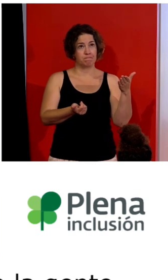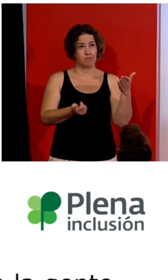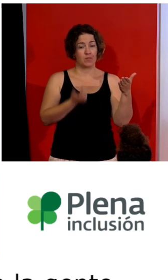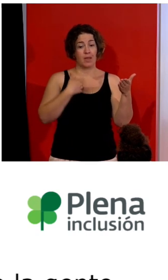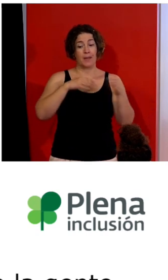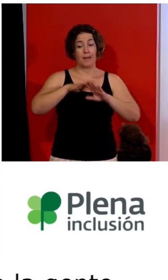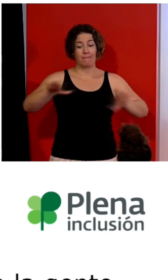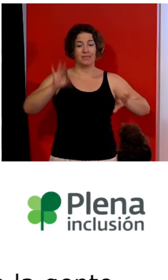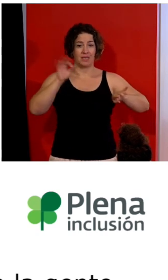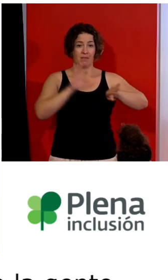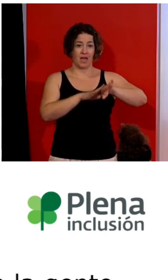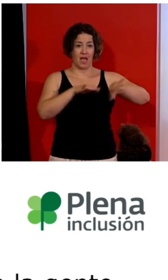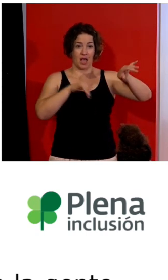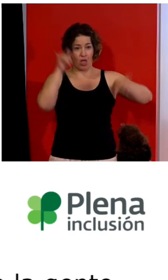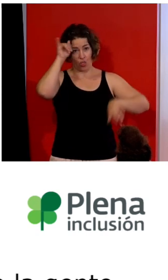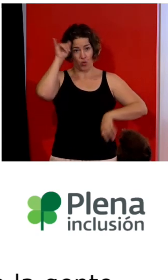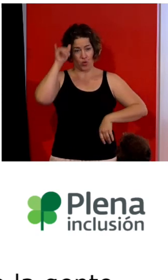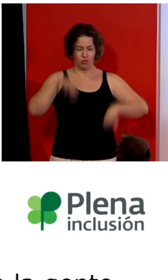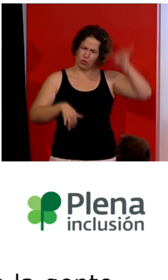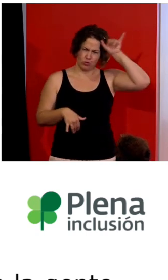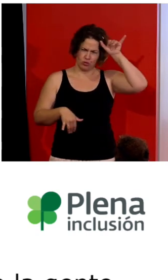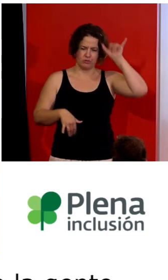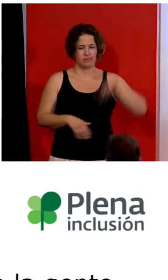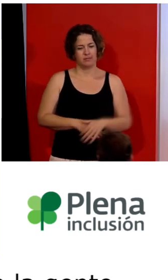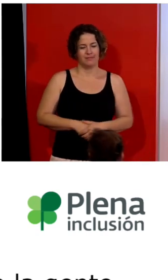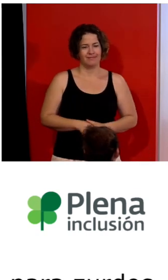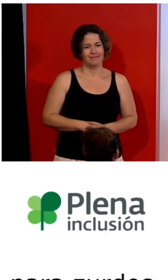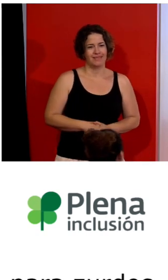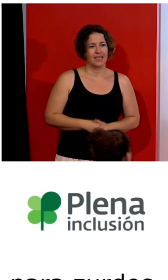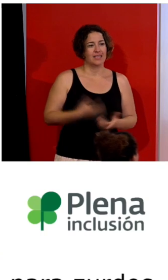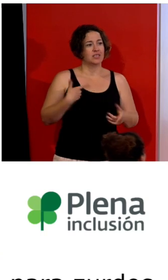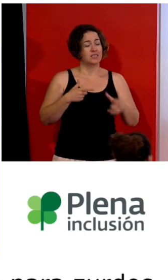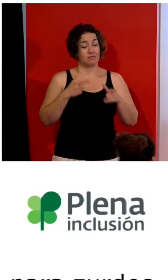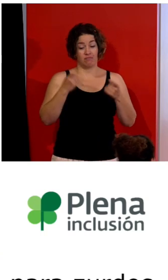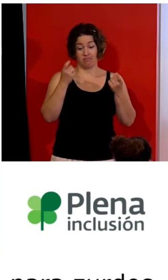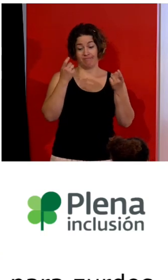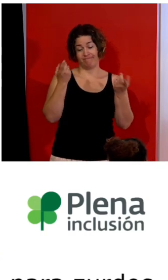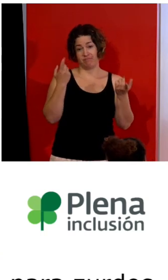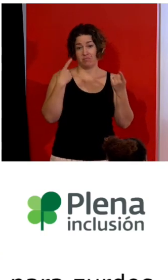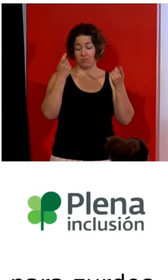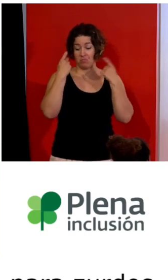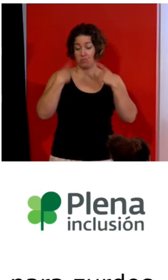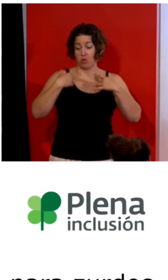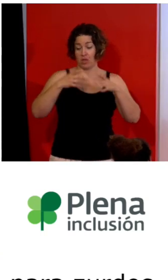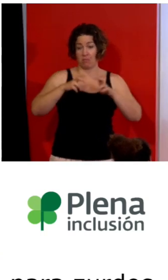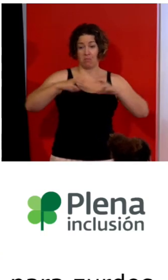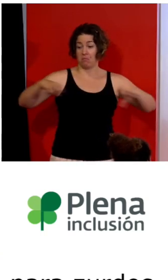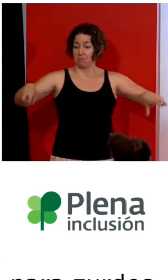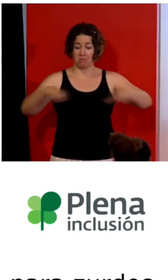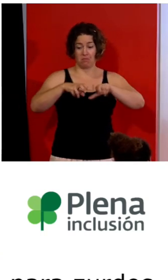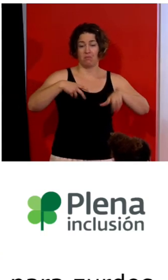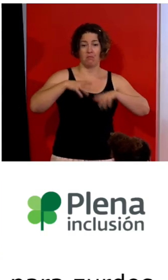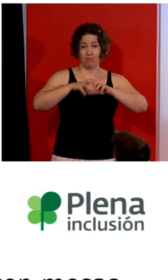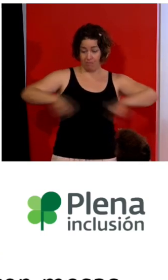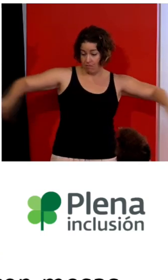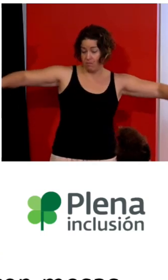mesa para zurdos. En el caso nuestro, al ser el aulario con mesas corridas, pues ese problema no le tenemos porque da lo mismo una mesa